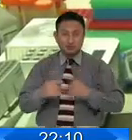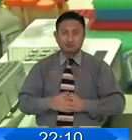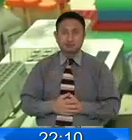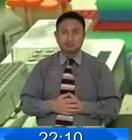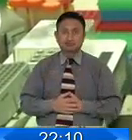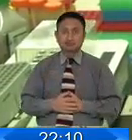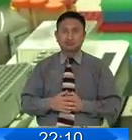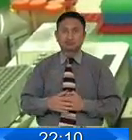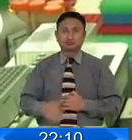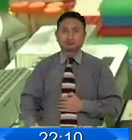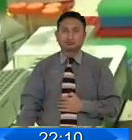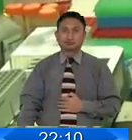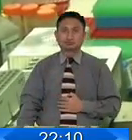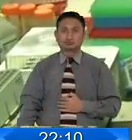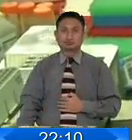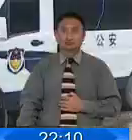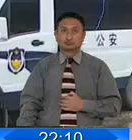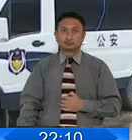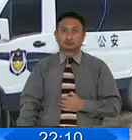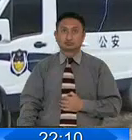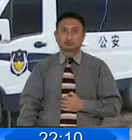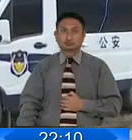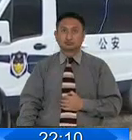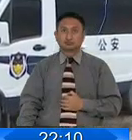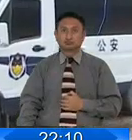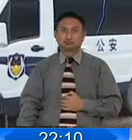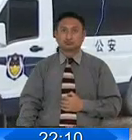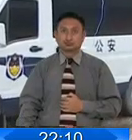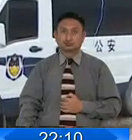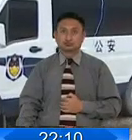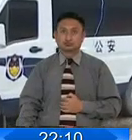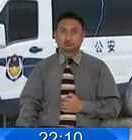Con la realización de Caterina Aguirre, informó Edison Saavedra.